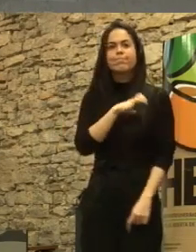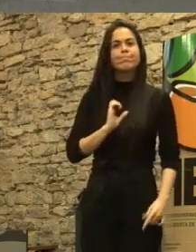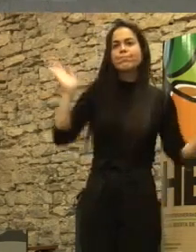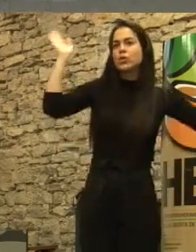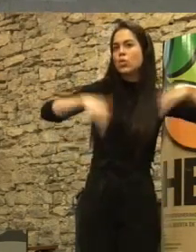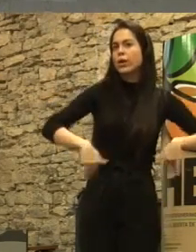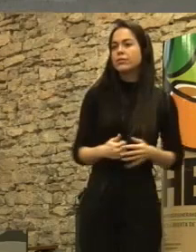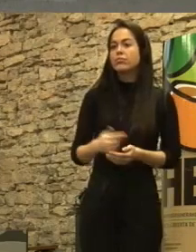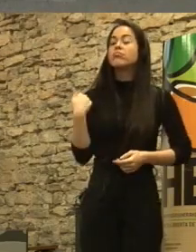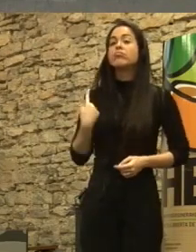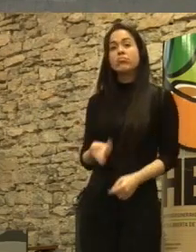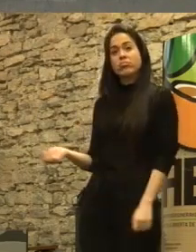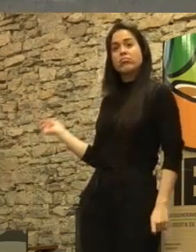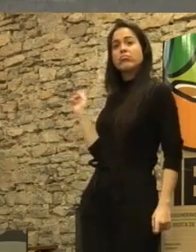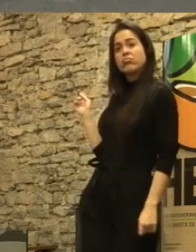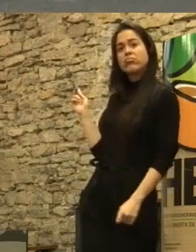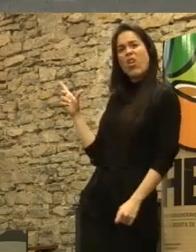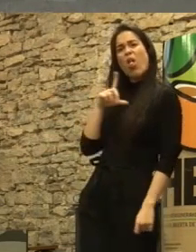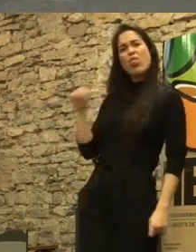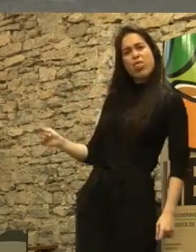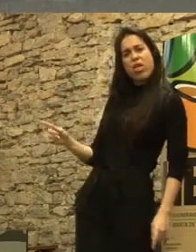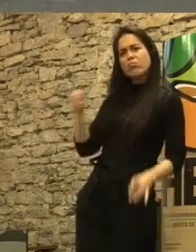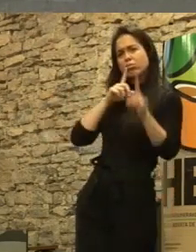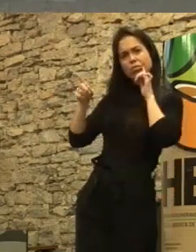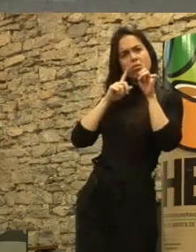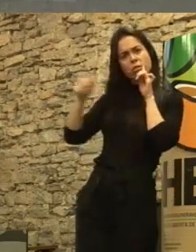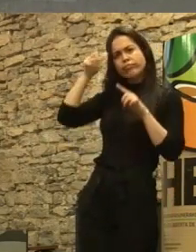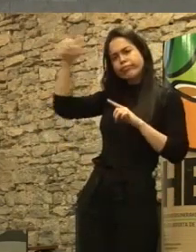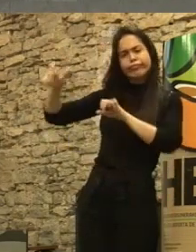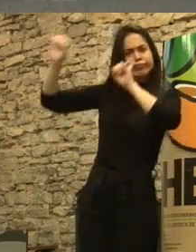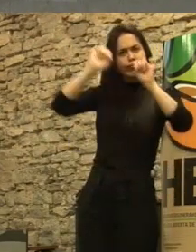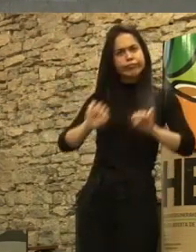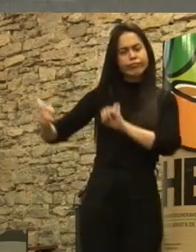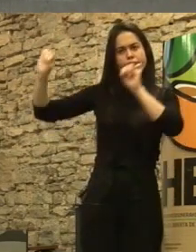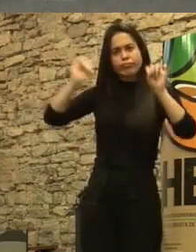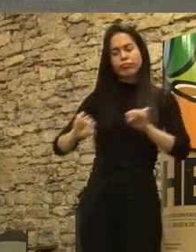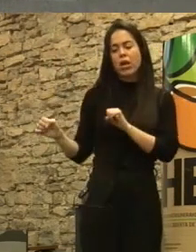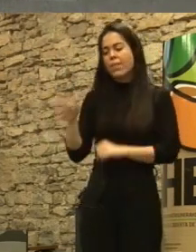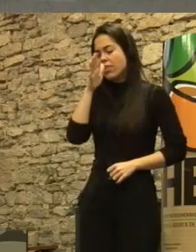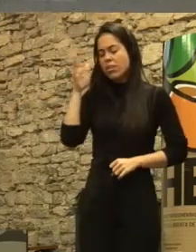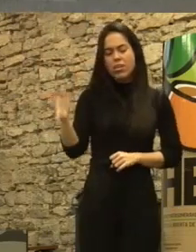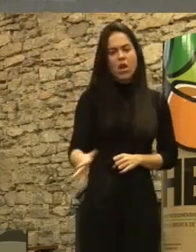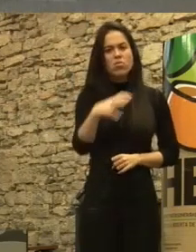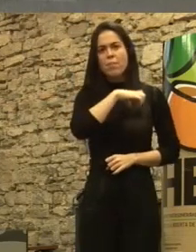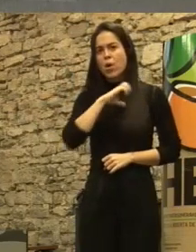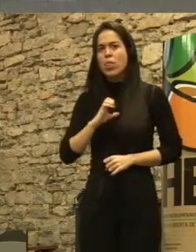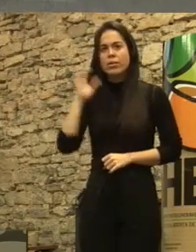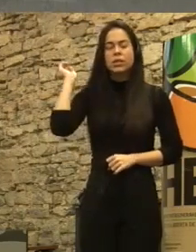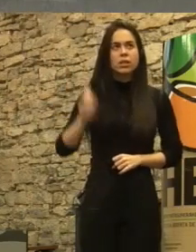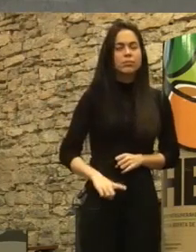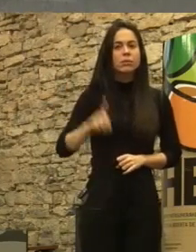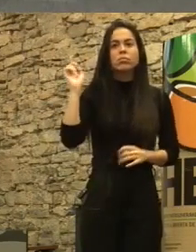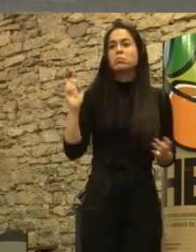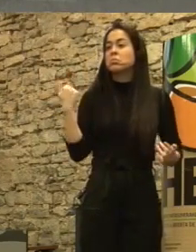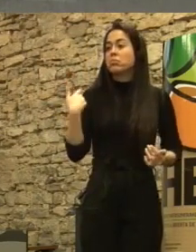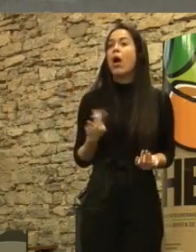entonces yo llevo haciendo una cosa esta, que llevo, no sé, unas 100 quejas al Defensor del Pueblo, denuncia al Director General de la Policía, se ha hecho cierto tema, hubo cierto avance, no evidentemente